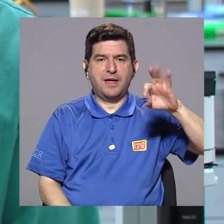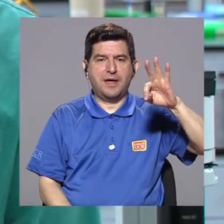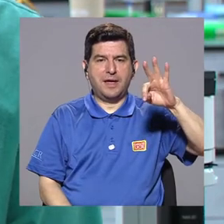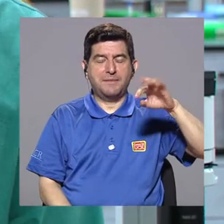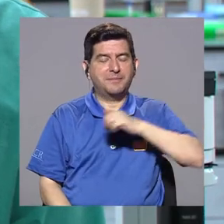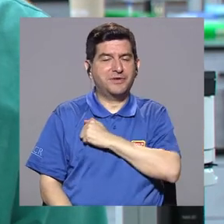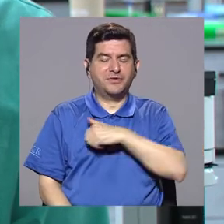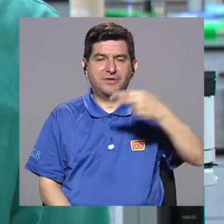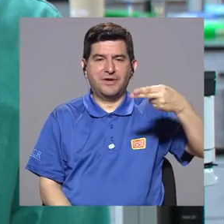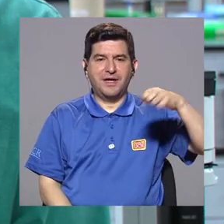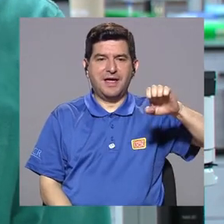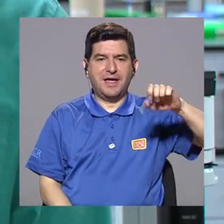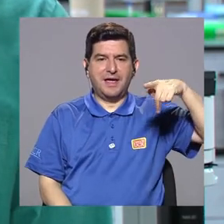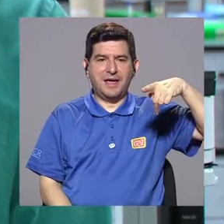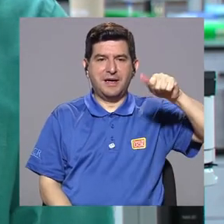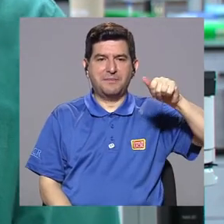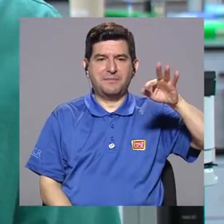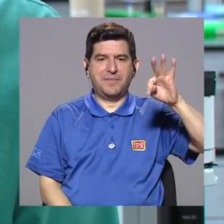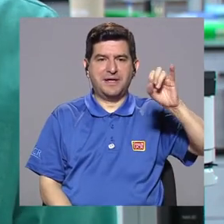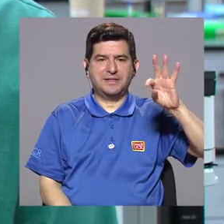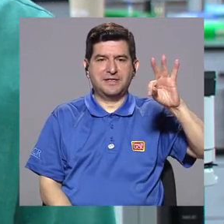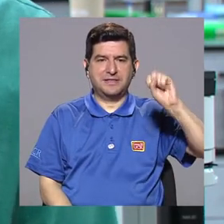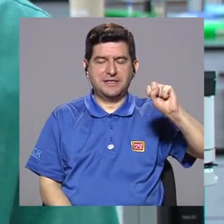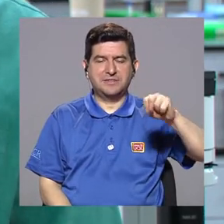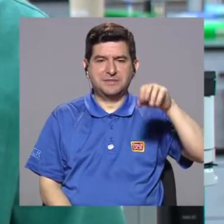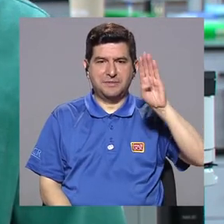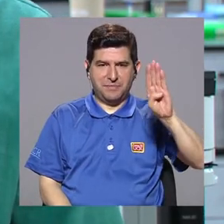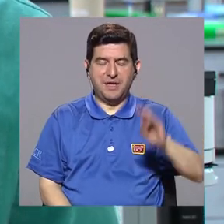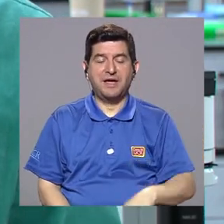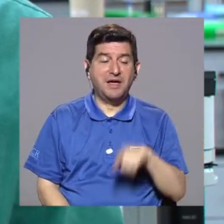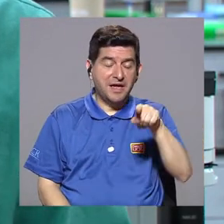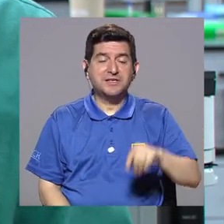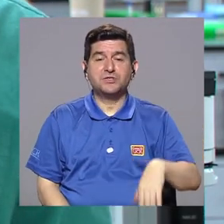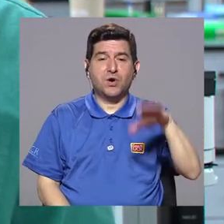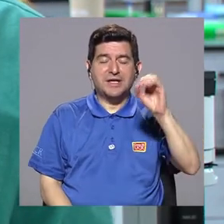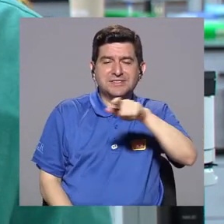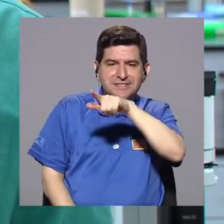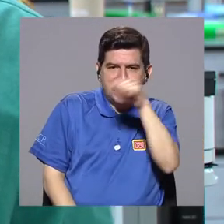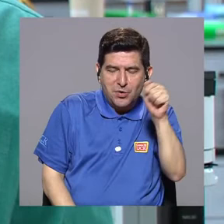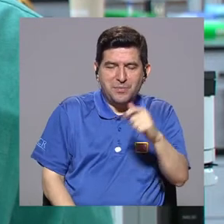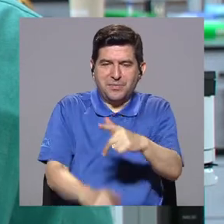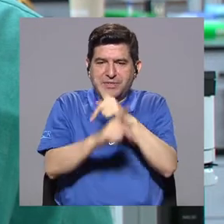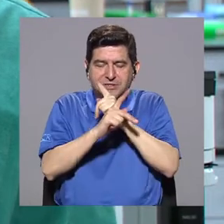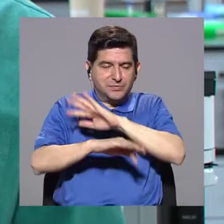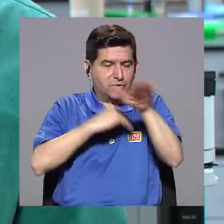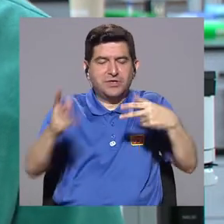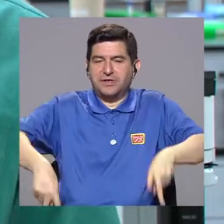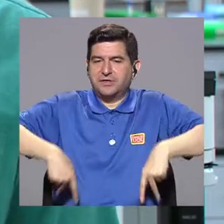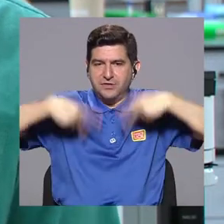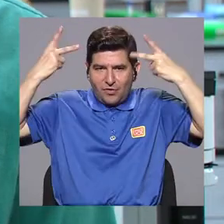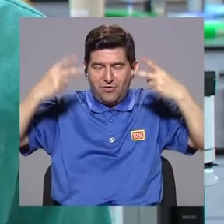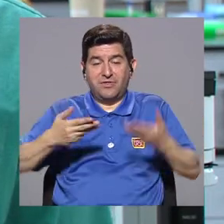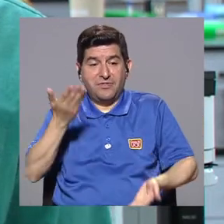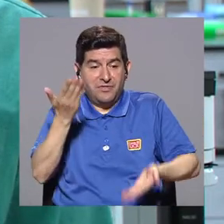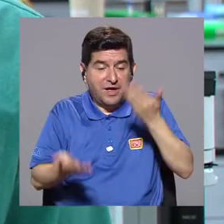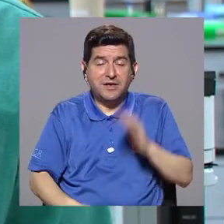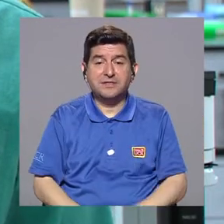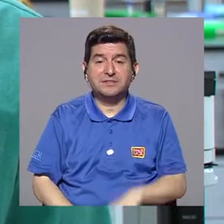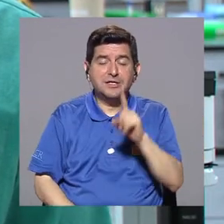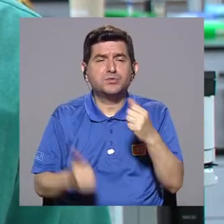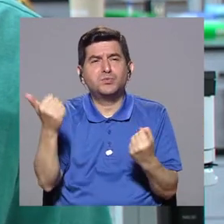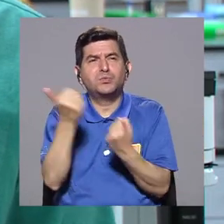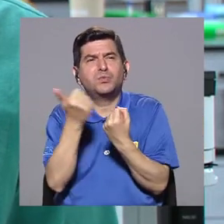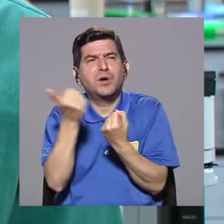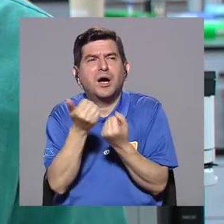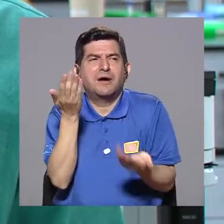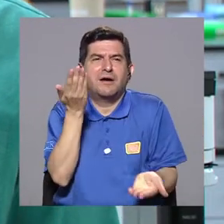B. La vacuna de la hepatitis B es súper efectiva. Nos vacunamos a los 0 meses de nacidos y nos protege por vida. Tal vez hay que